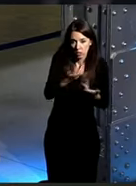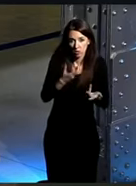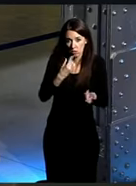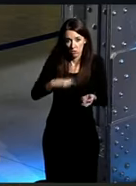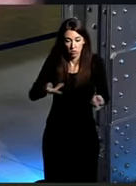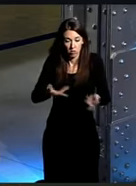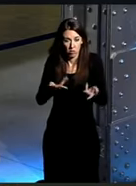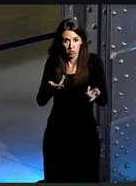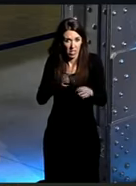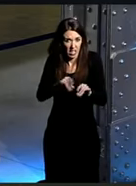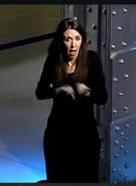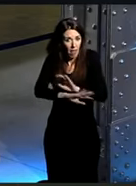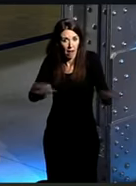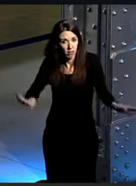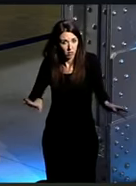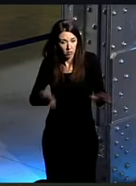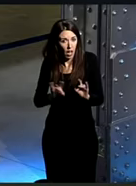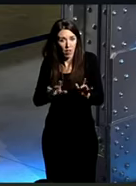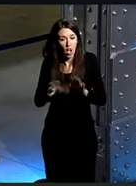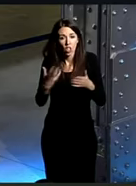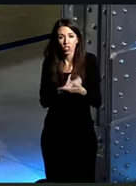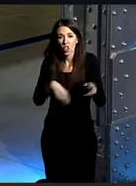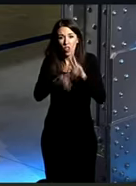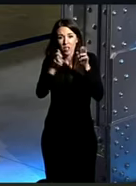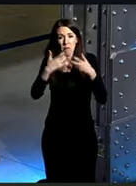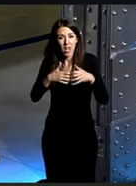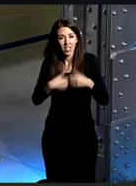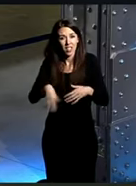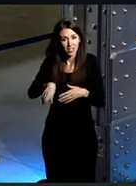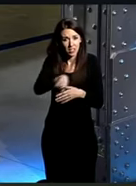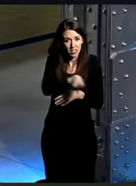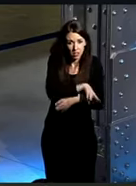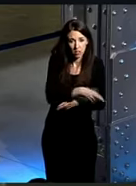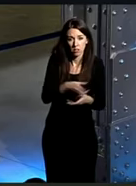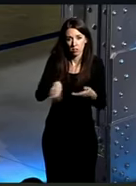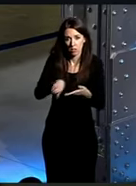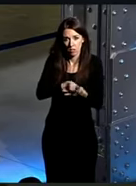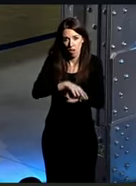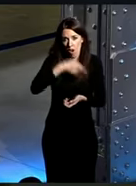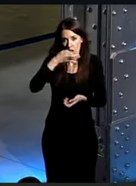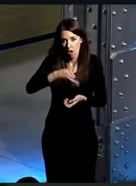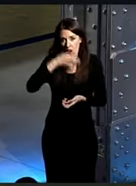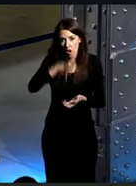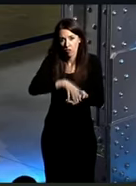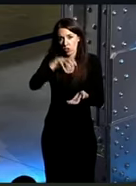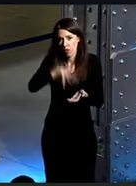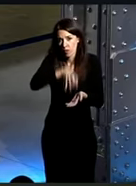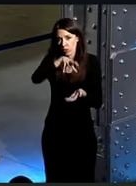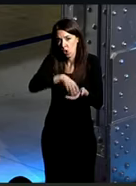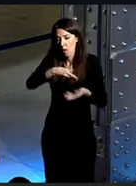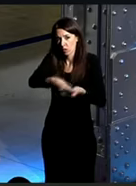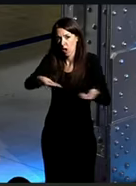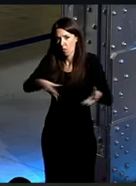Foucault, nada, o sea, son todos máquinas de repetir, los alumnos son máquinas de repetir y es fotocopia a la fotocopia, ¿no?